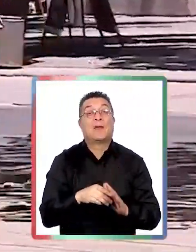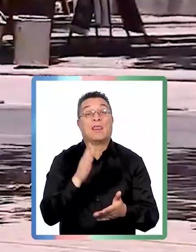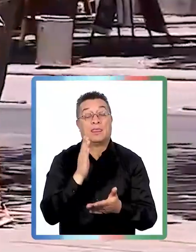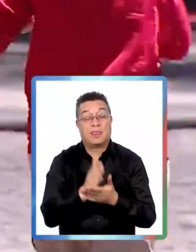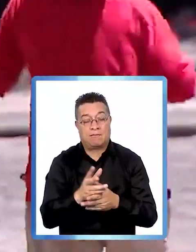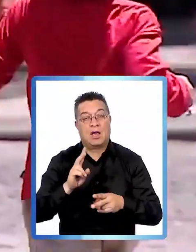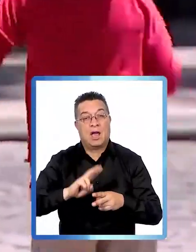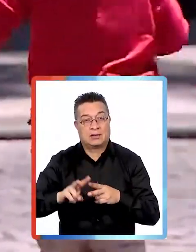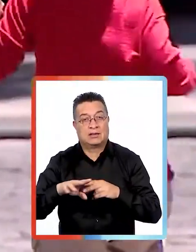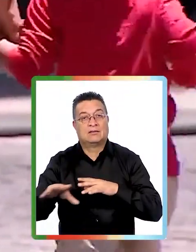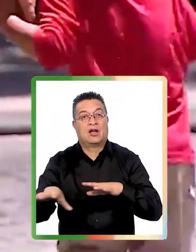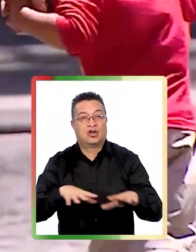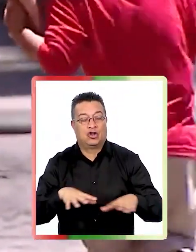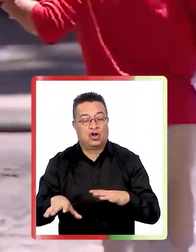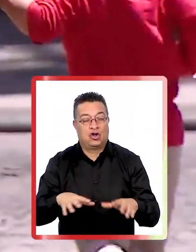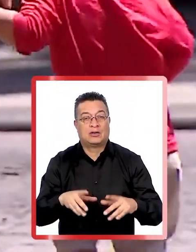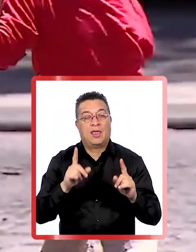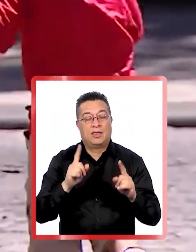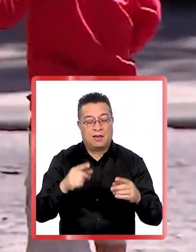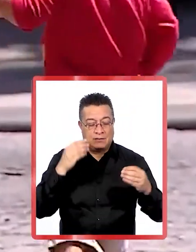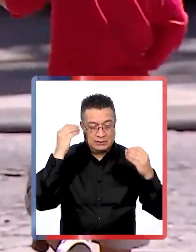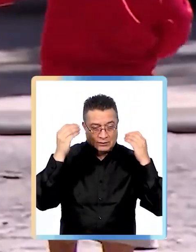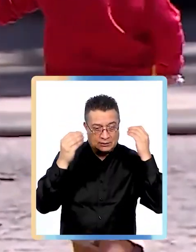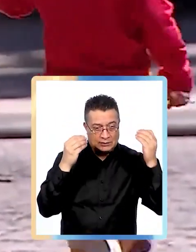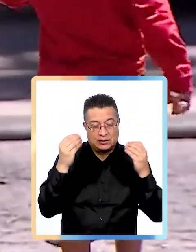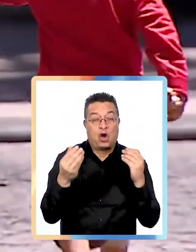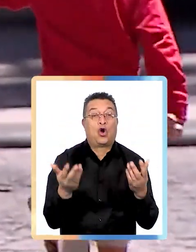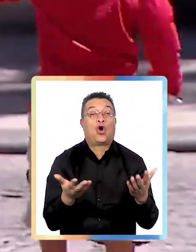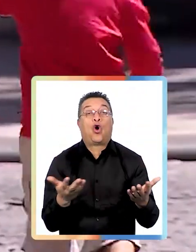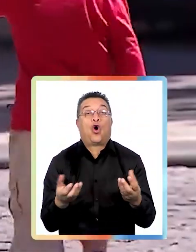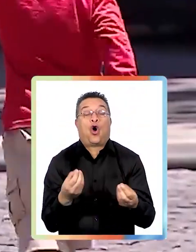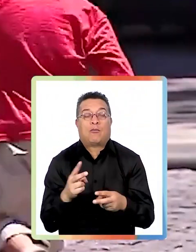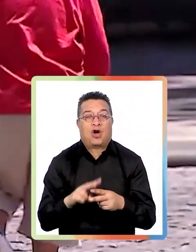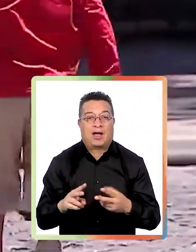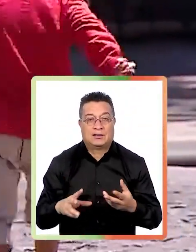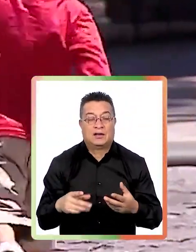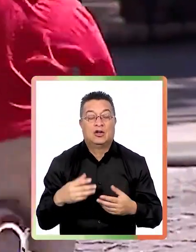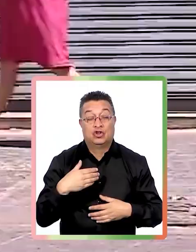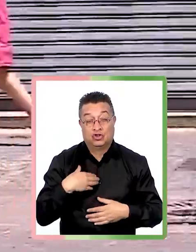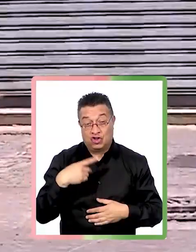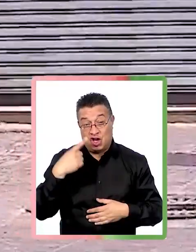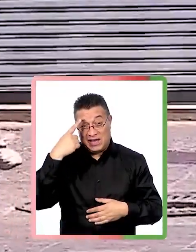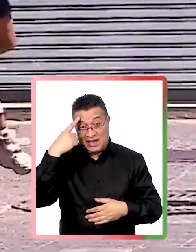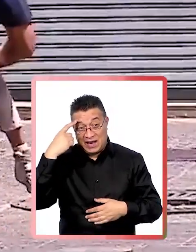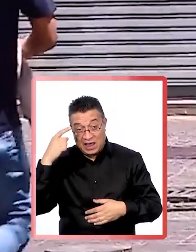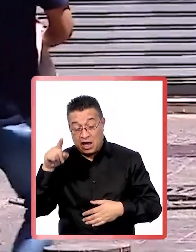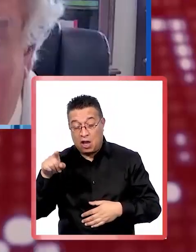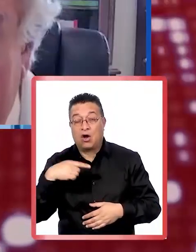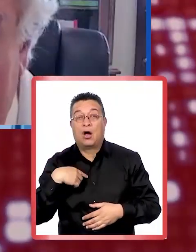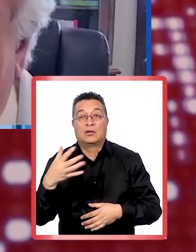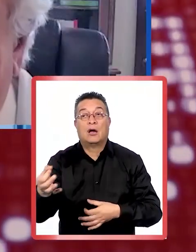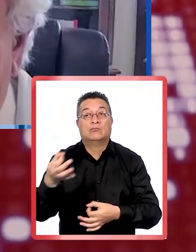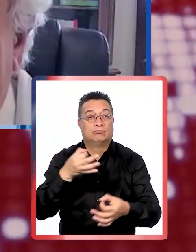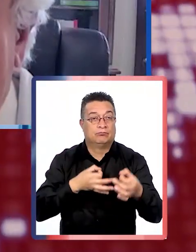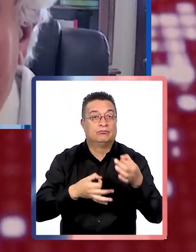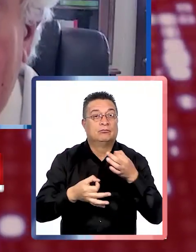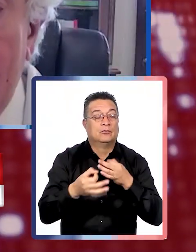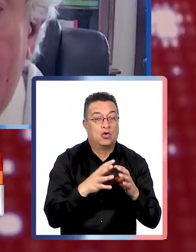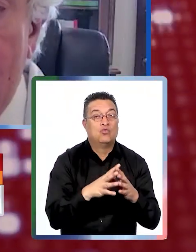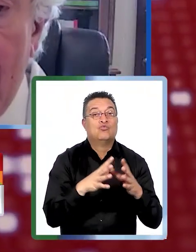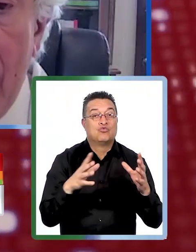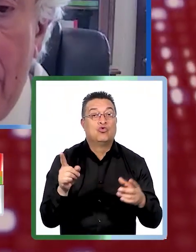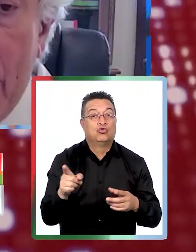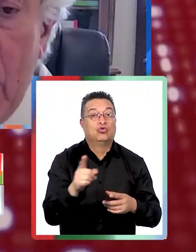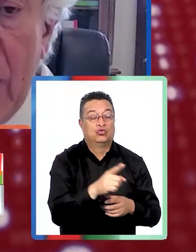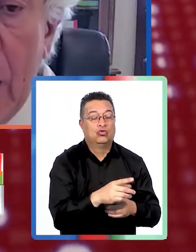hay que hacer ese tipo de cosas, pero hay que planear en cómo hacerlo mejor. Creo que una idea que a mí me han compartido muchas